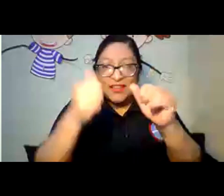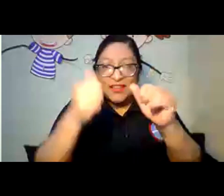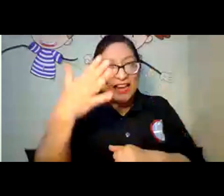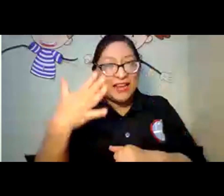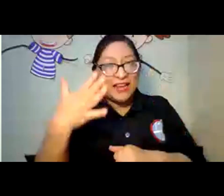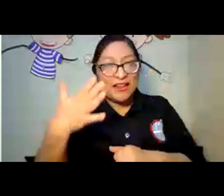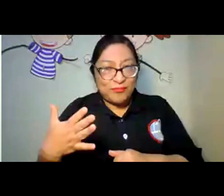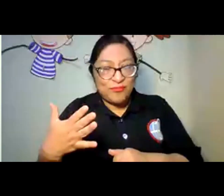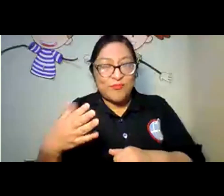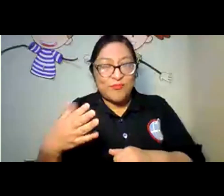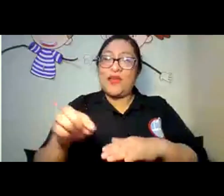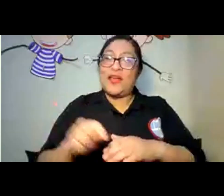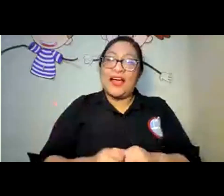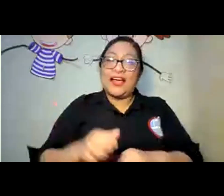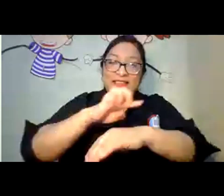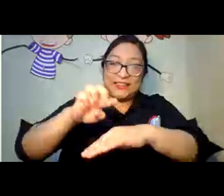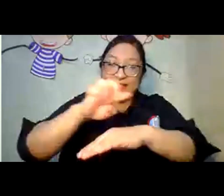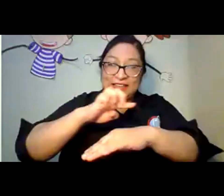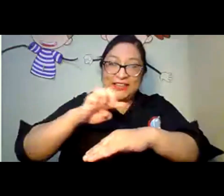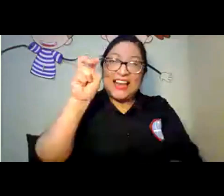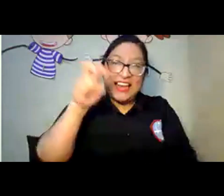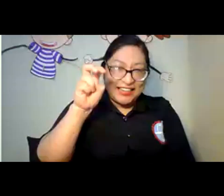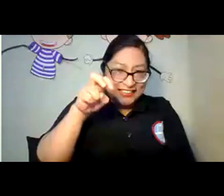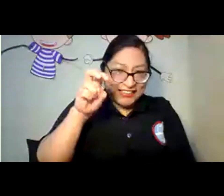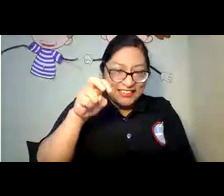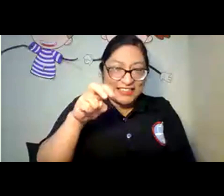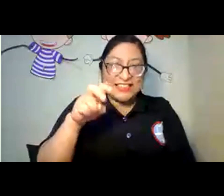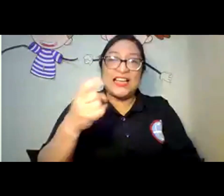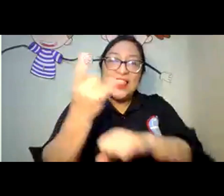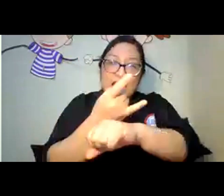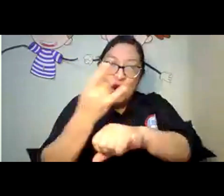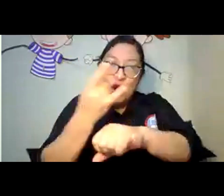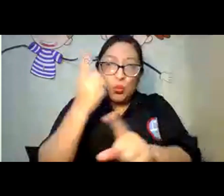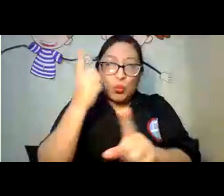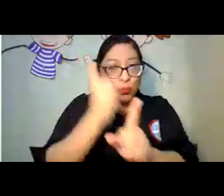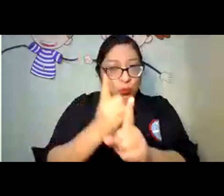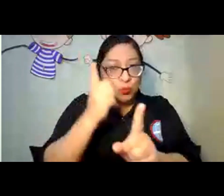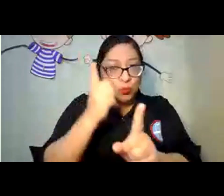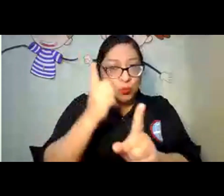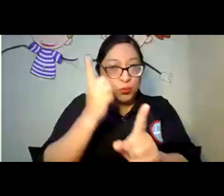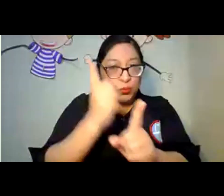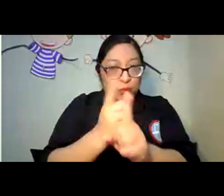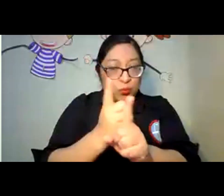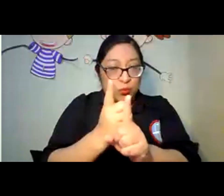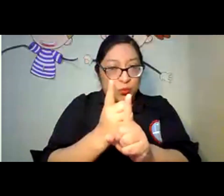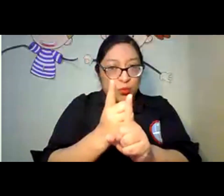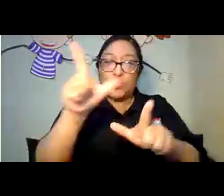la necesidad que se tiene del manejo correcto de la ley de la lengua de